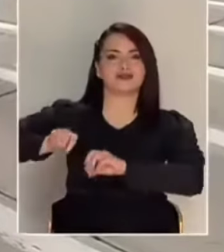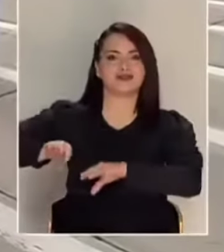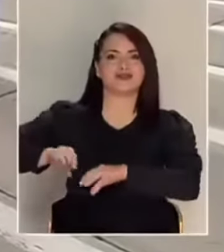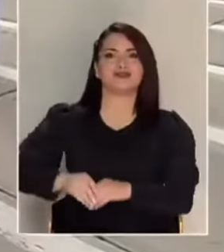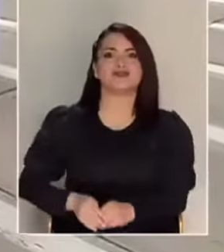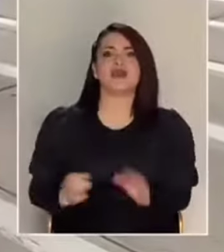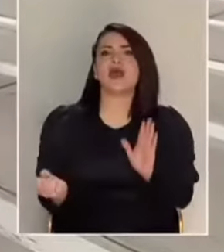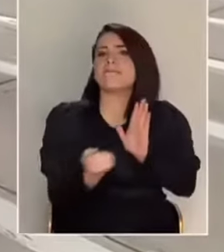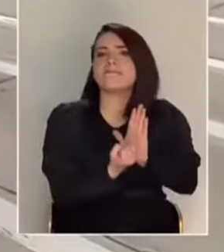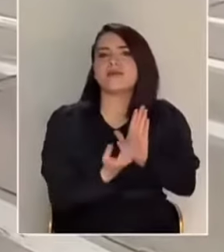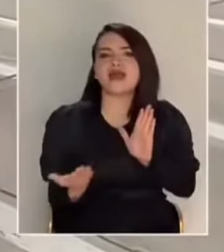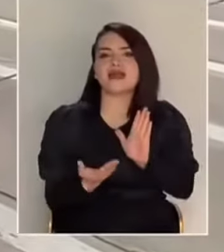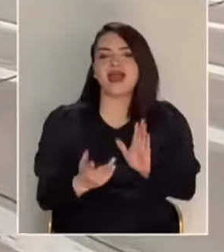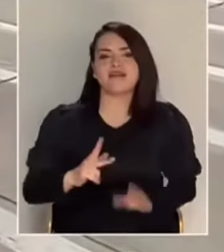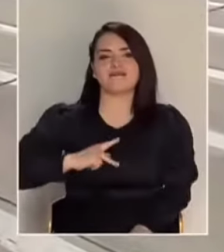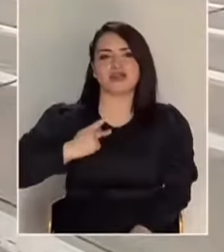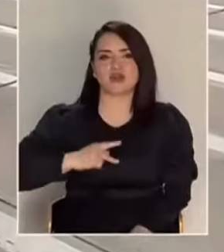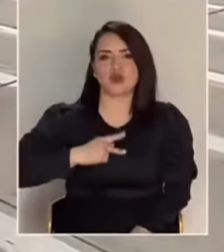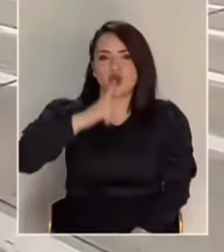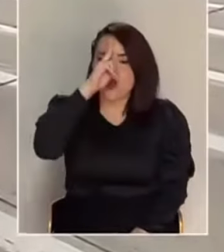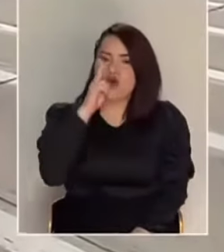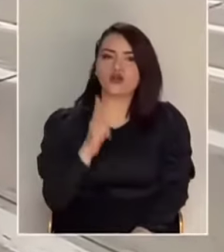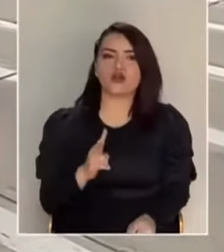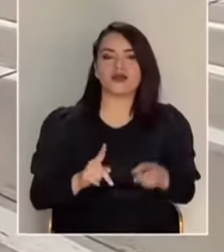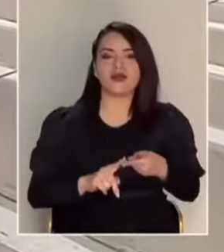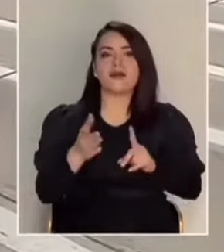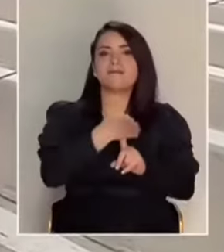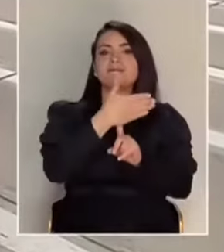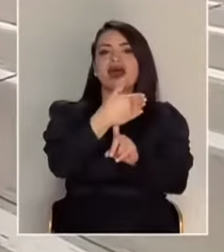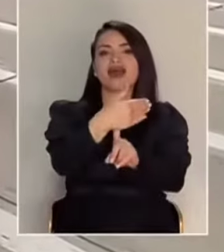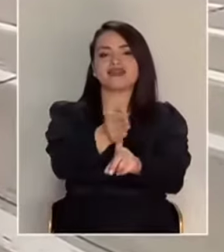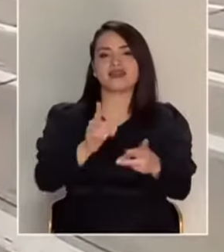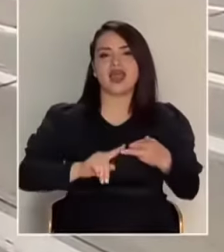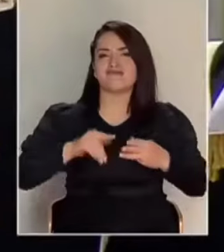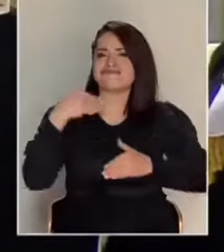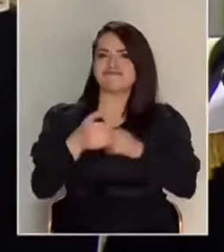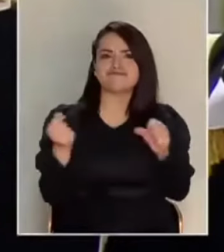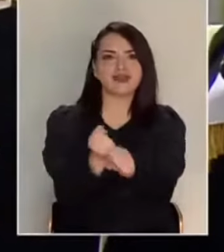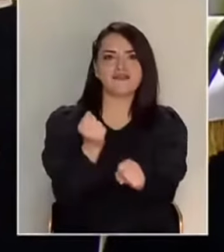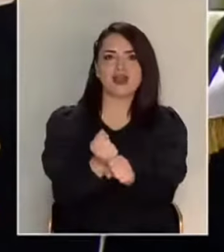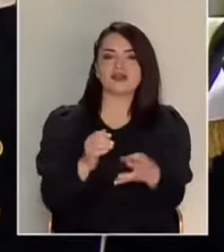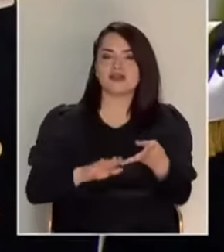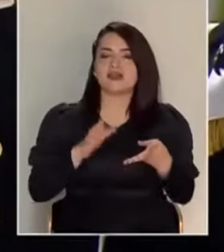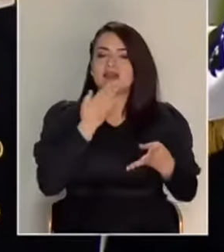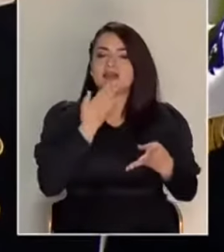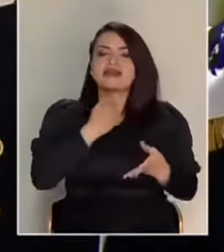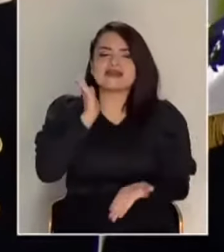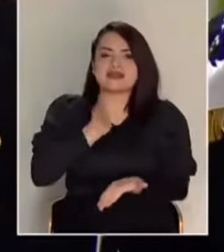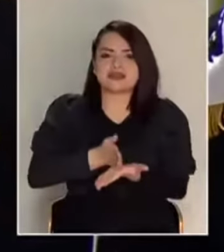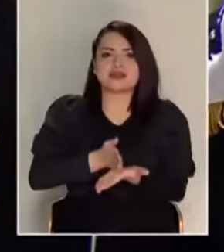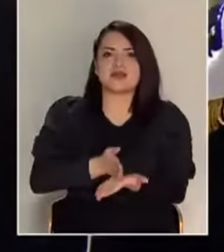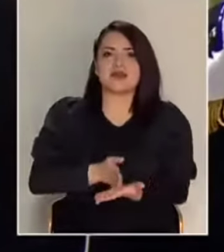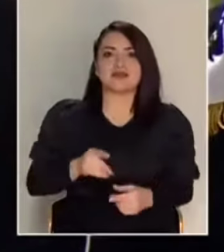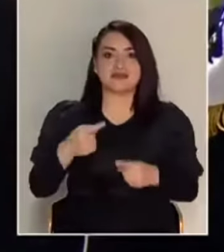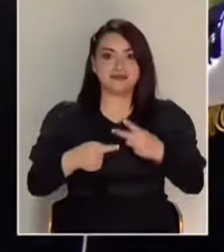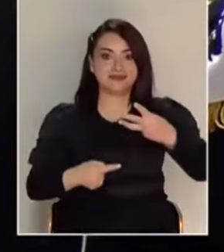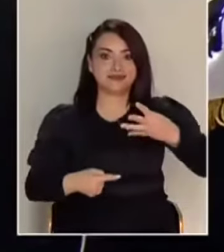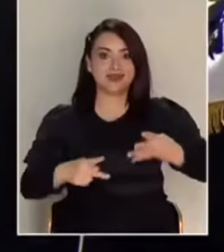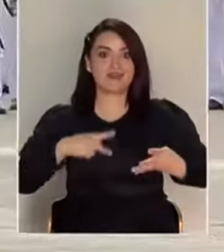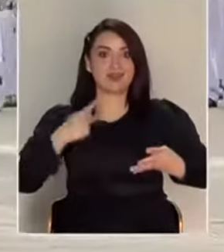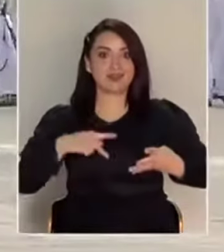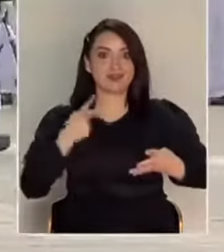está marcada por las virtudes de honor, patria, eficiencia y disciplina. Estas virtudes son aquellas que